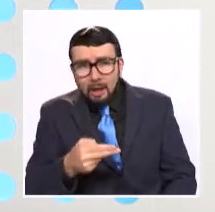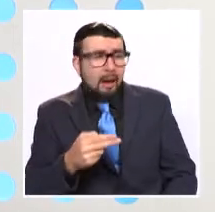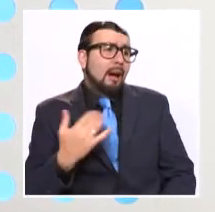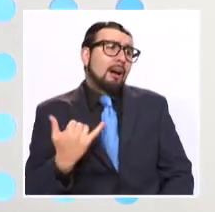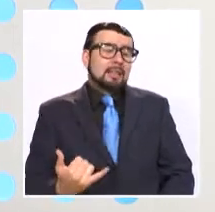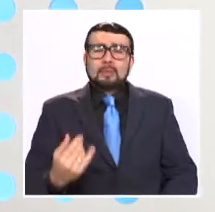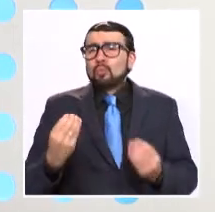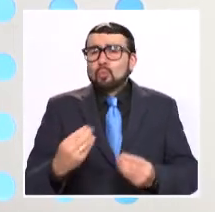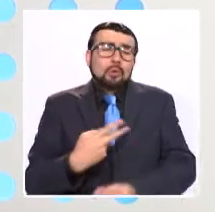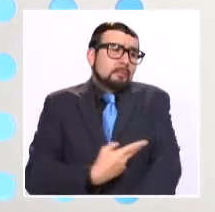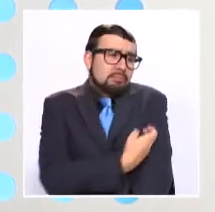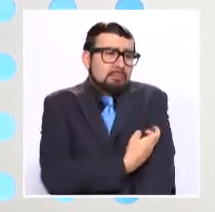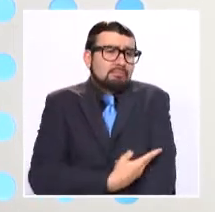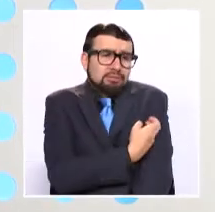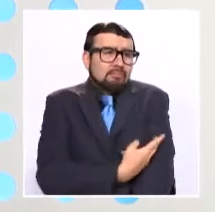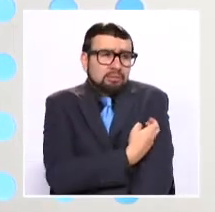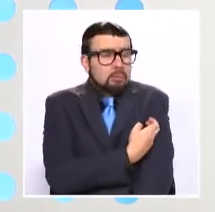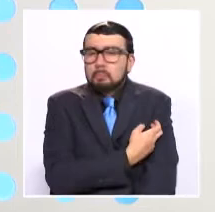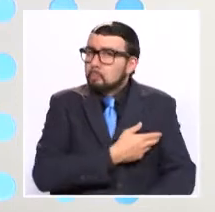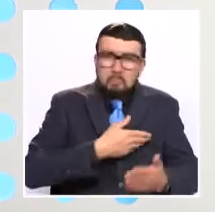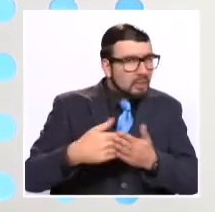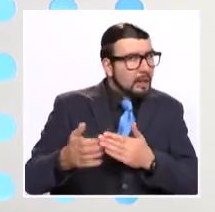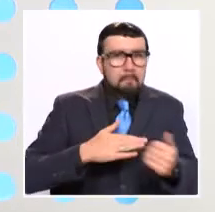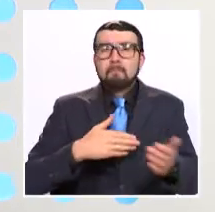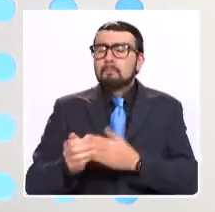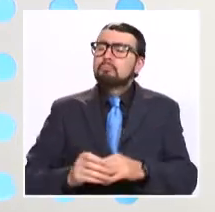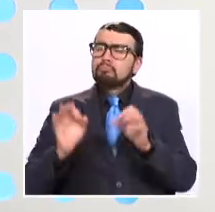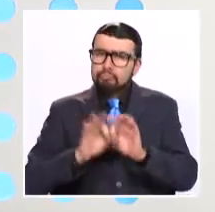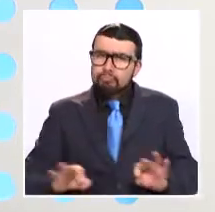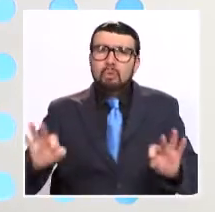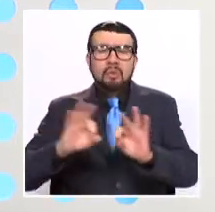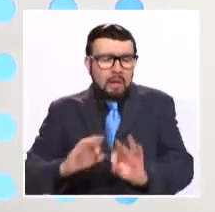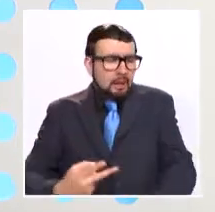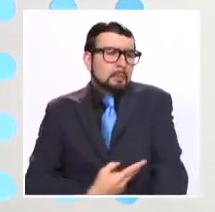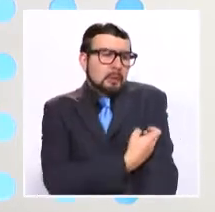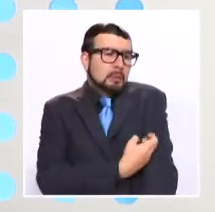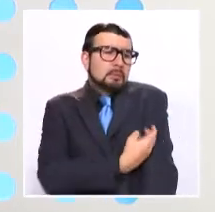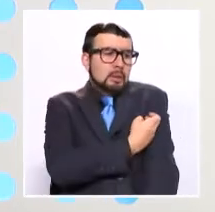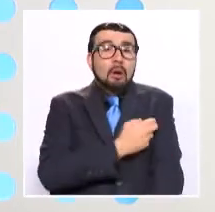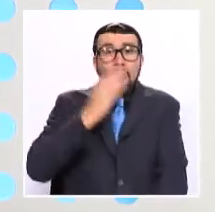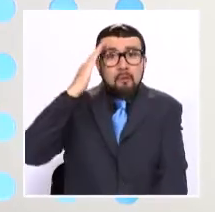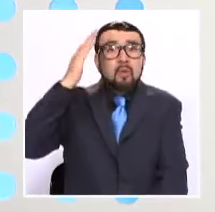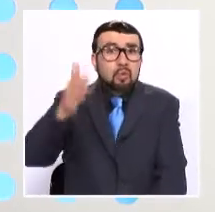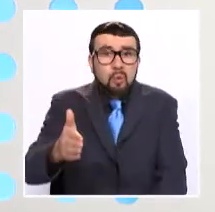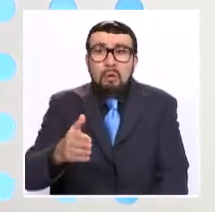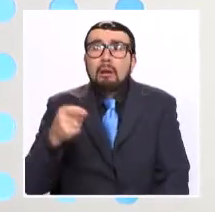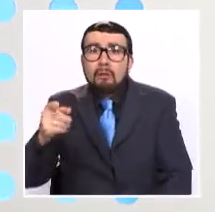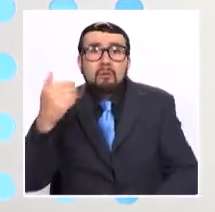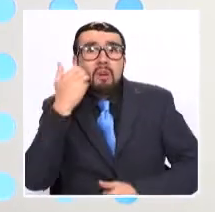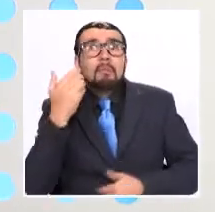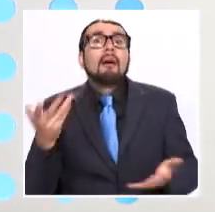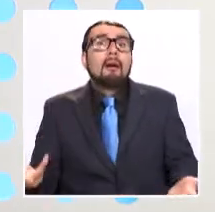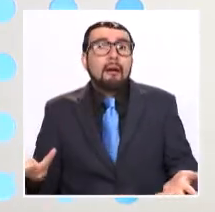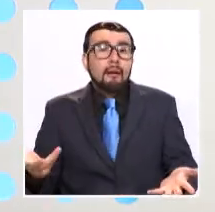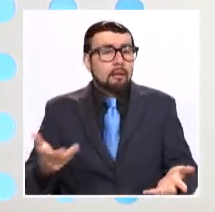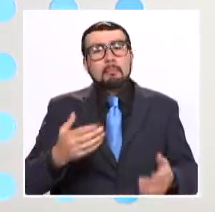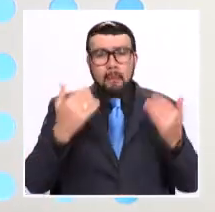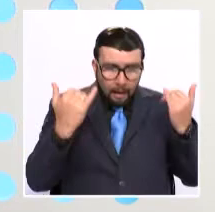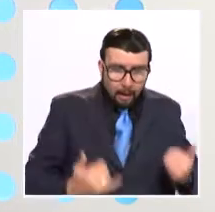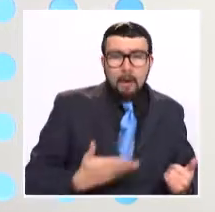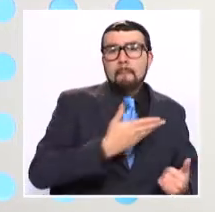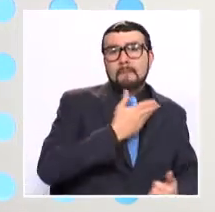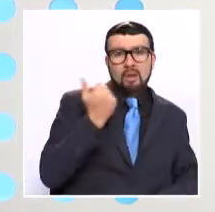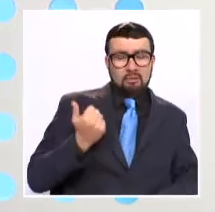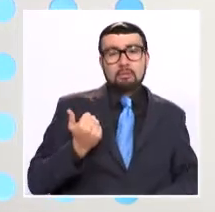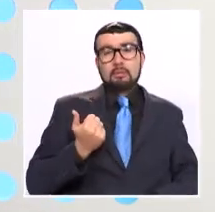es preferible en ese mismo momento aplicar todas las vacunas a decir yo después le aplico las otras, porque tendríamos ya que esperar un tiempo